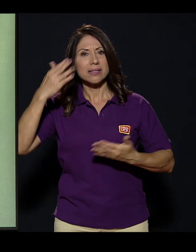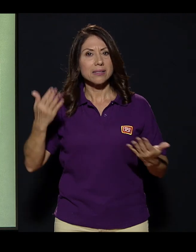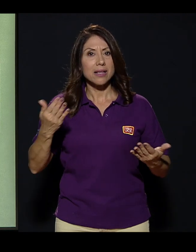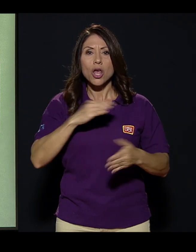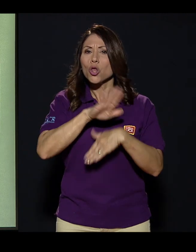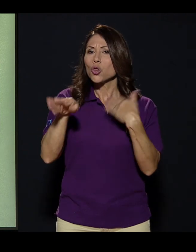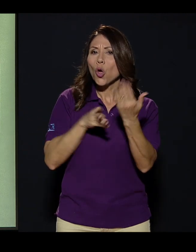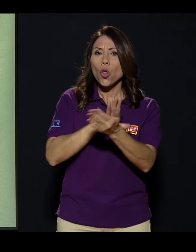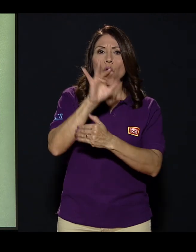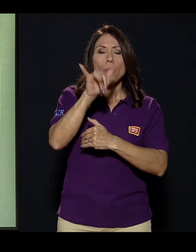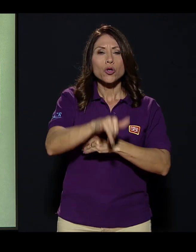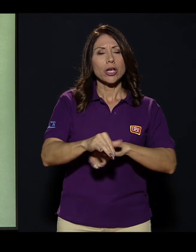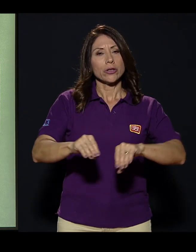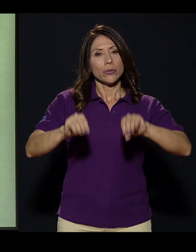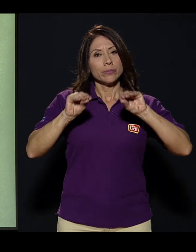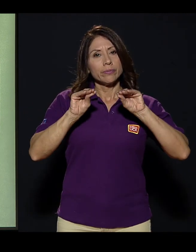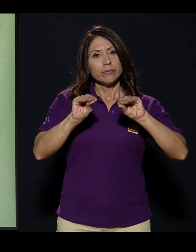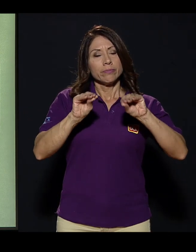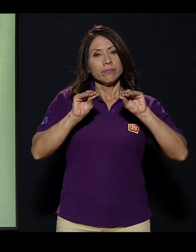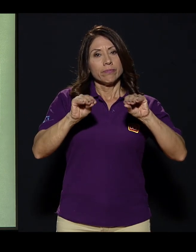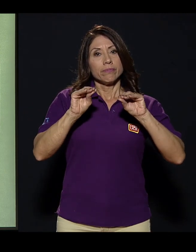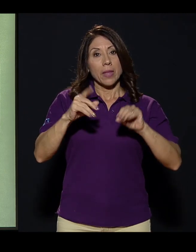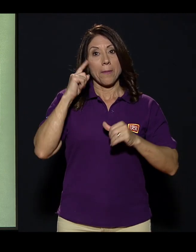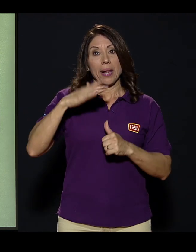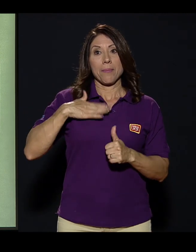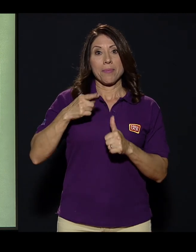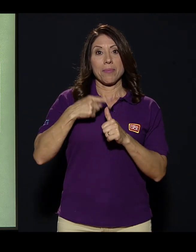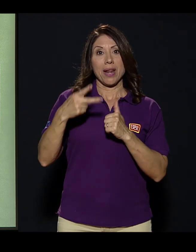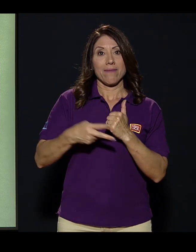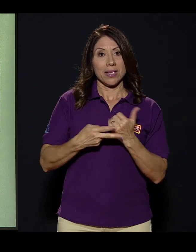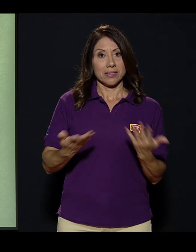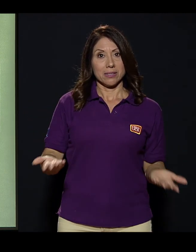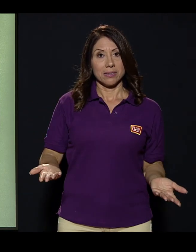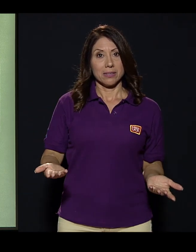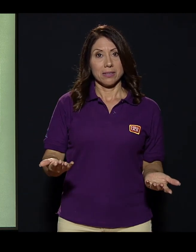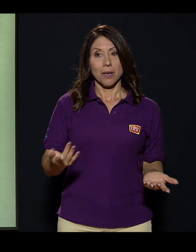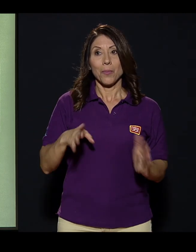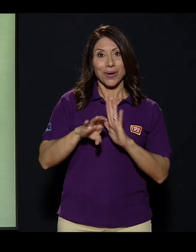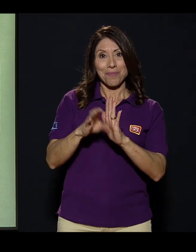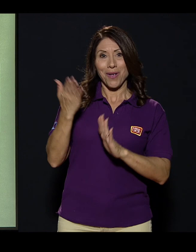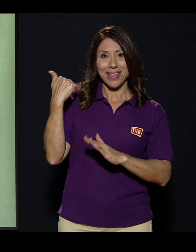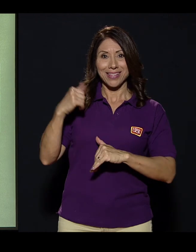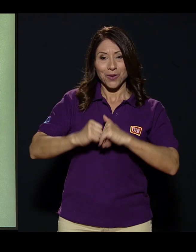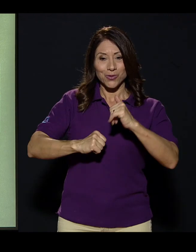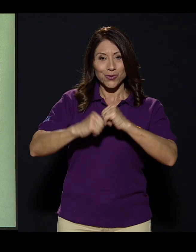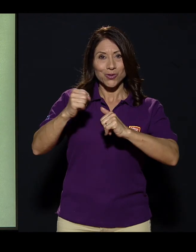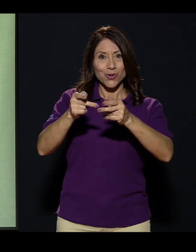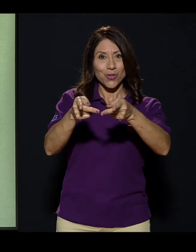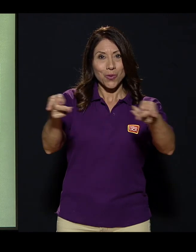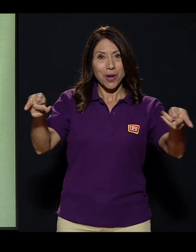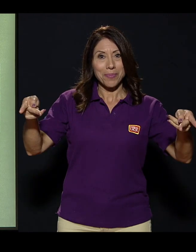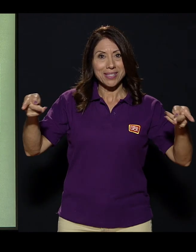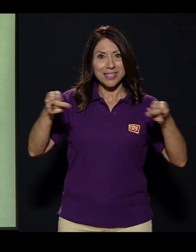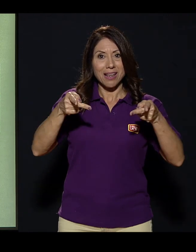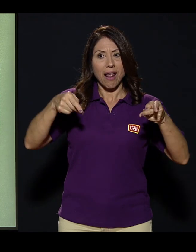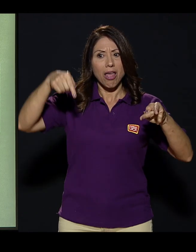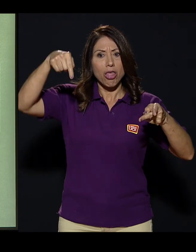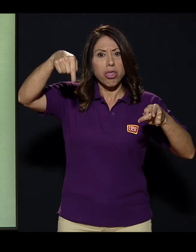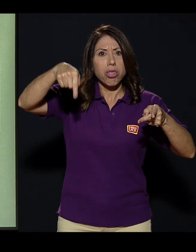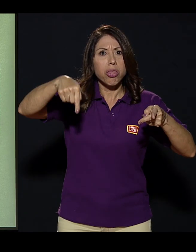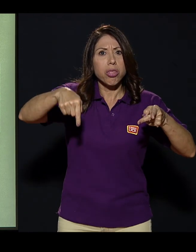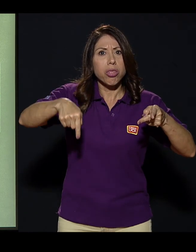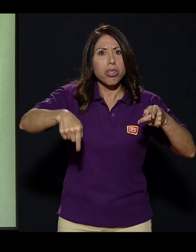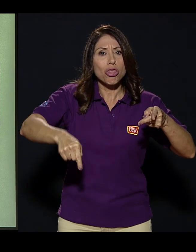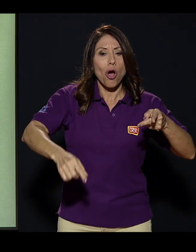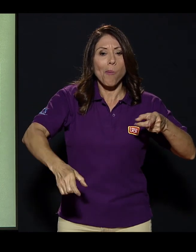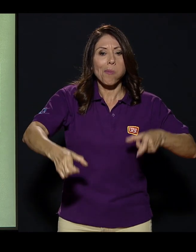situación del piso flotante y también la solución técnica que le dieron los ingenieros. Eso es un aprendizaje que uno